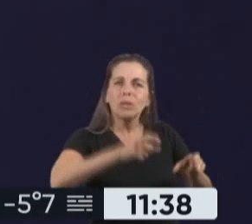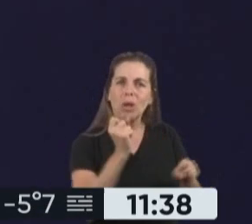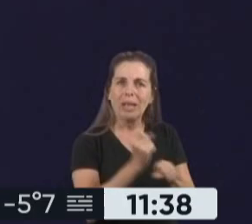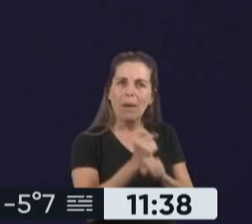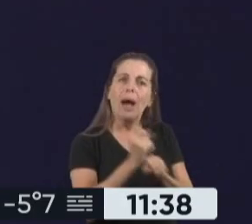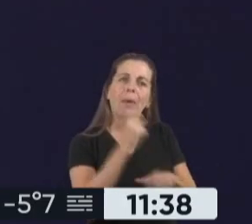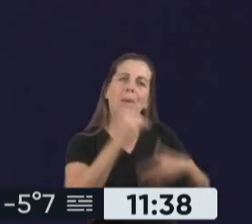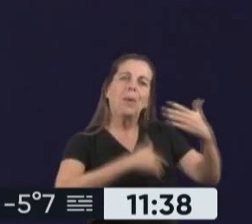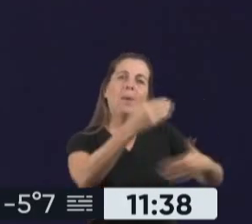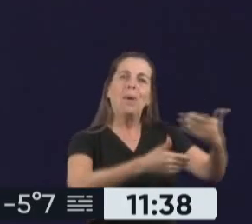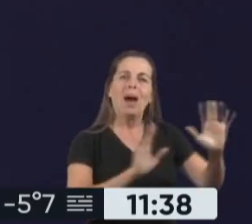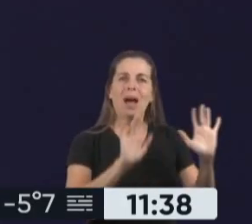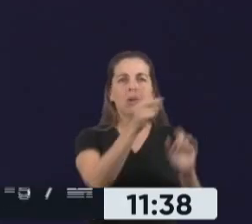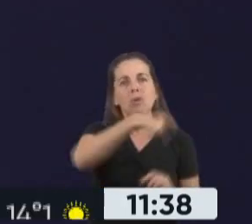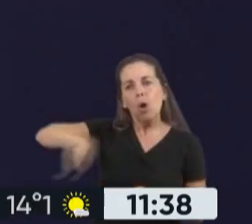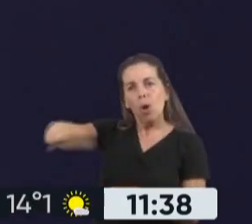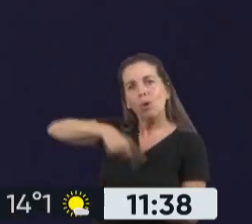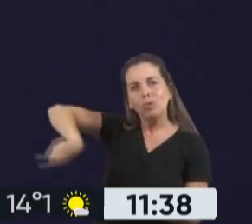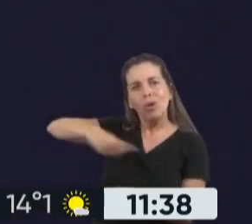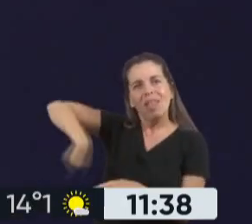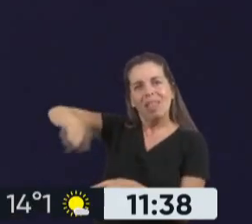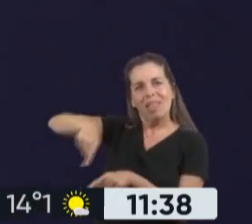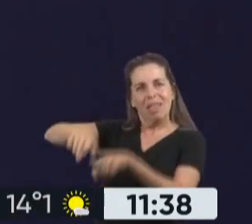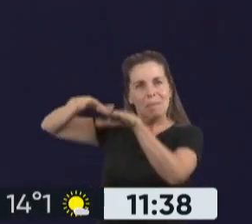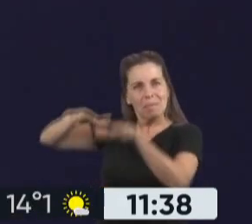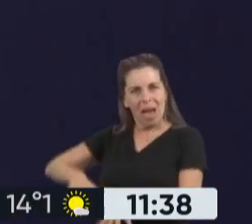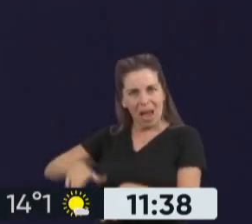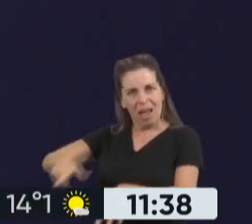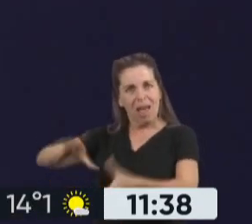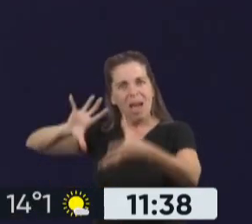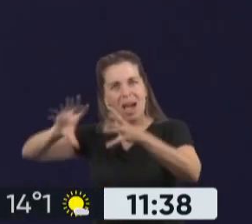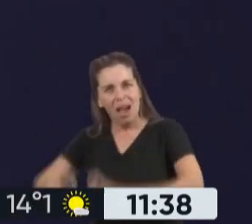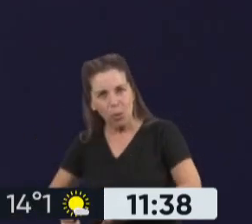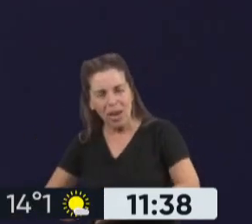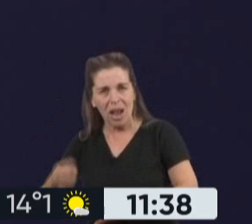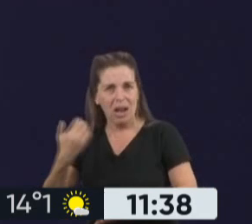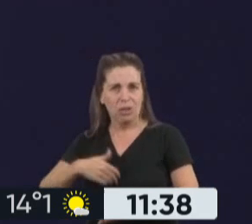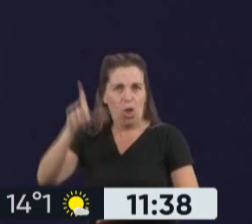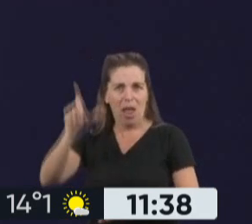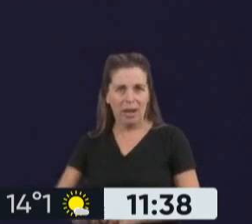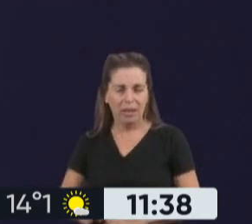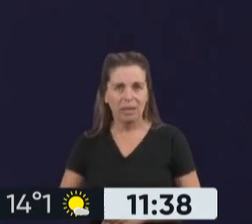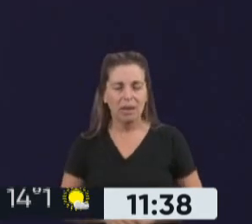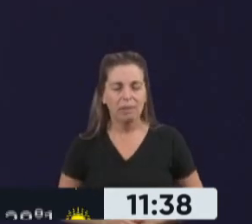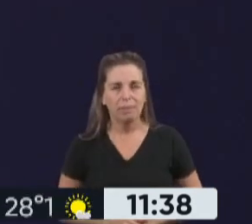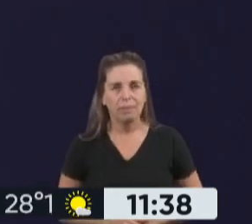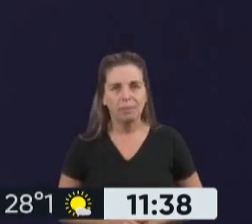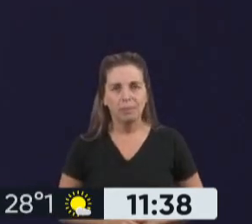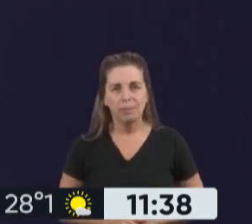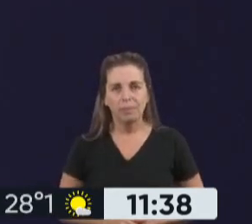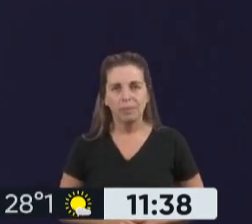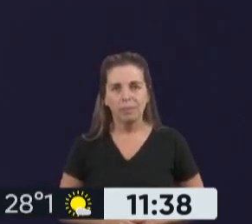de los privilegiados que tanto daño le han hecho y le hacen a la República